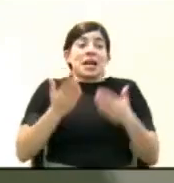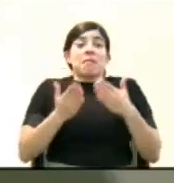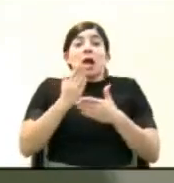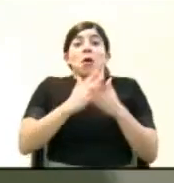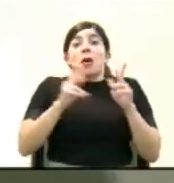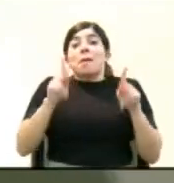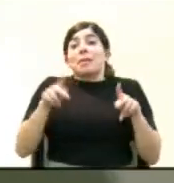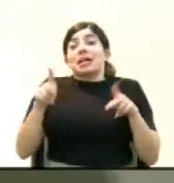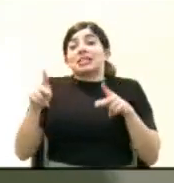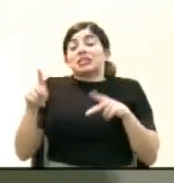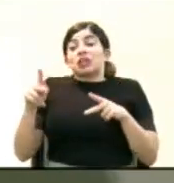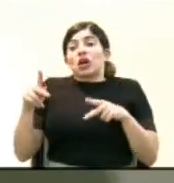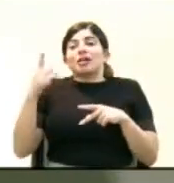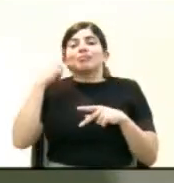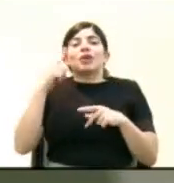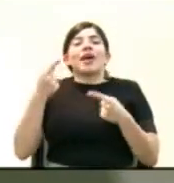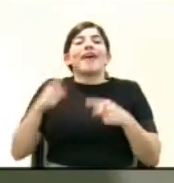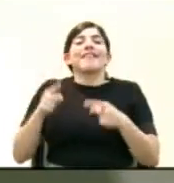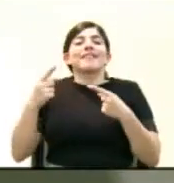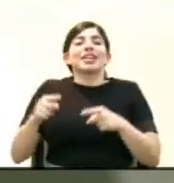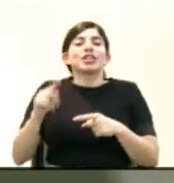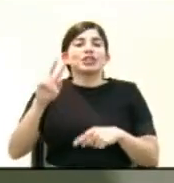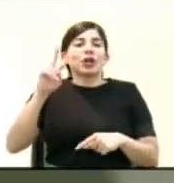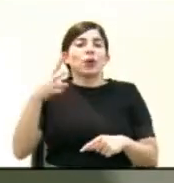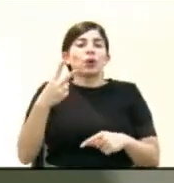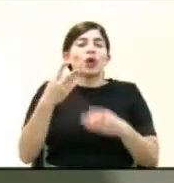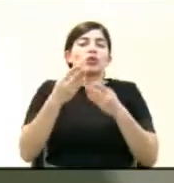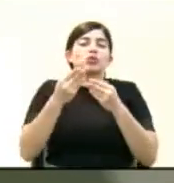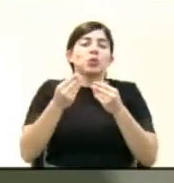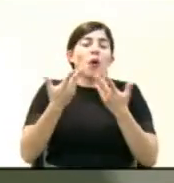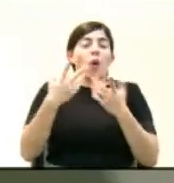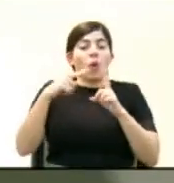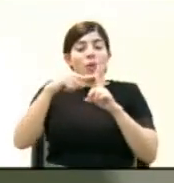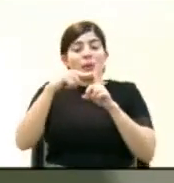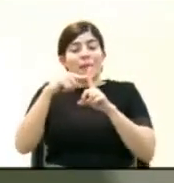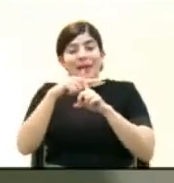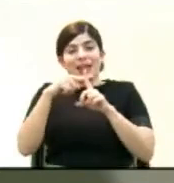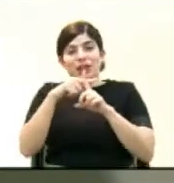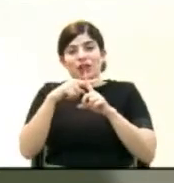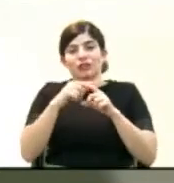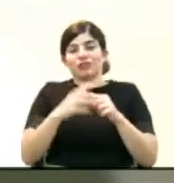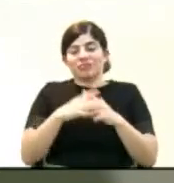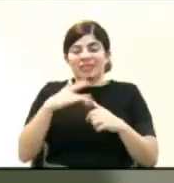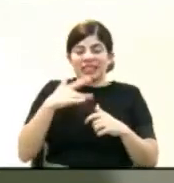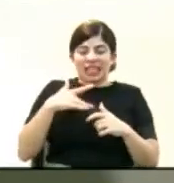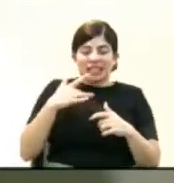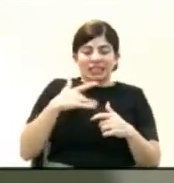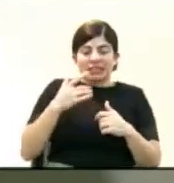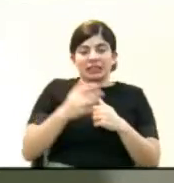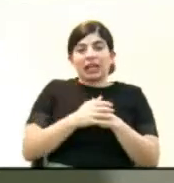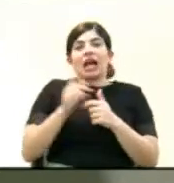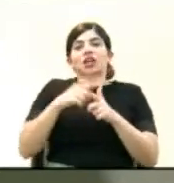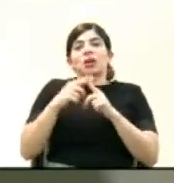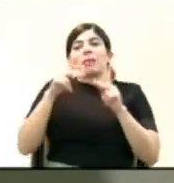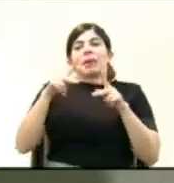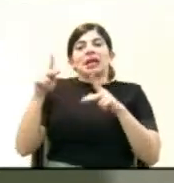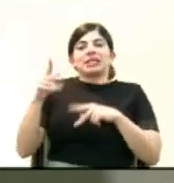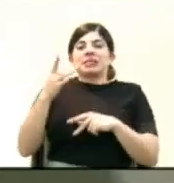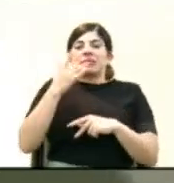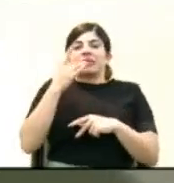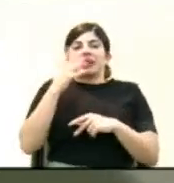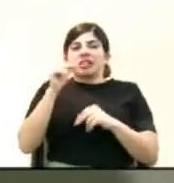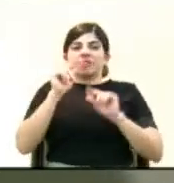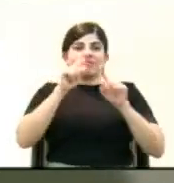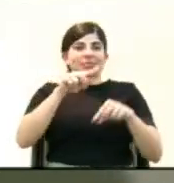personas por efectos secundarios leves o moderados puedan estar no acudiendo a la